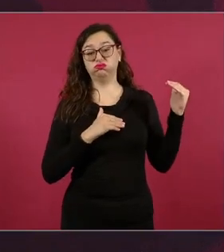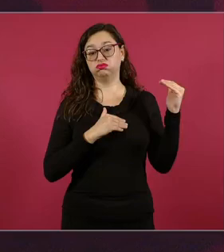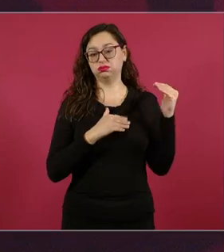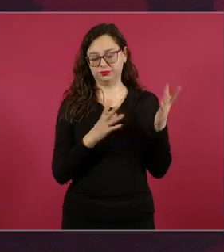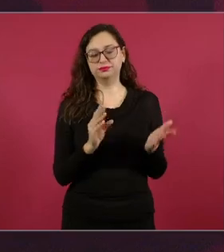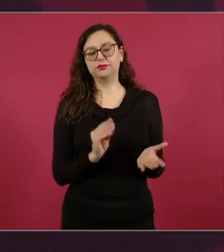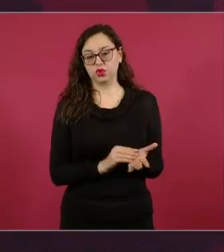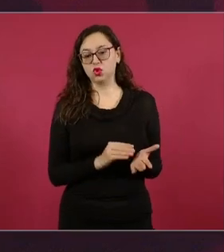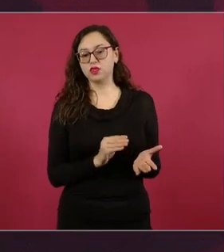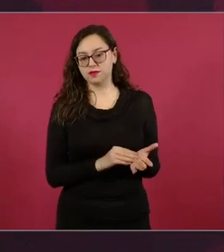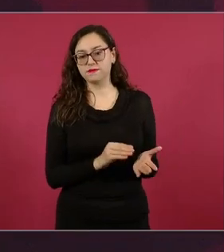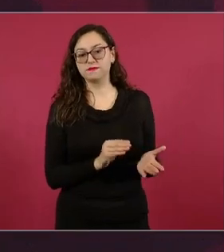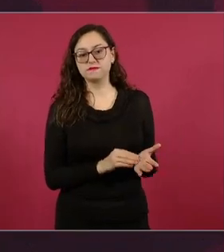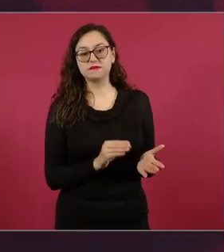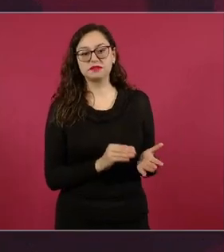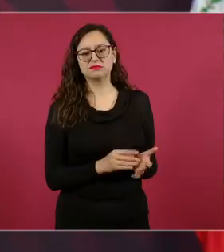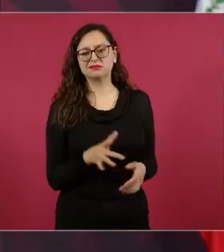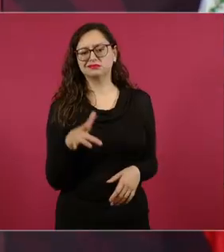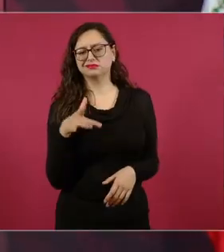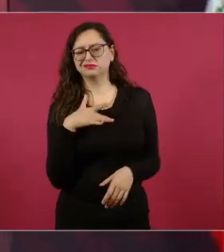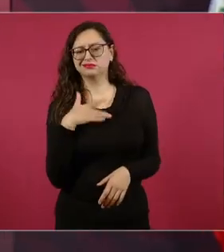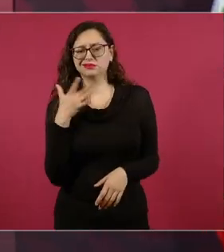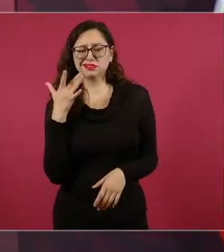así exquisitos, y